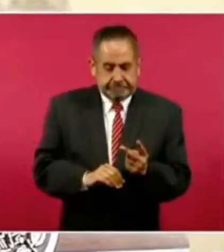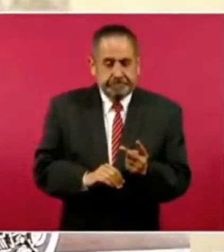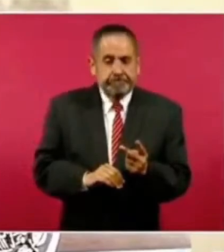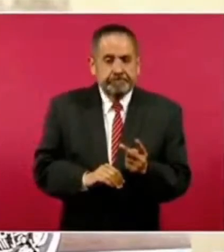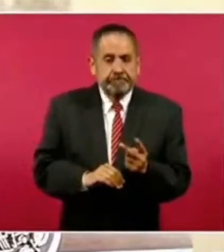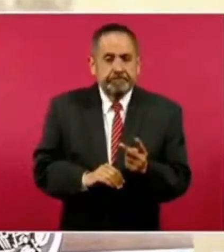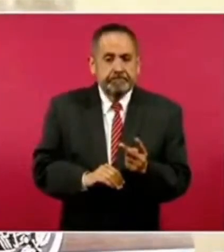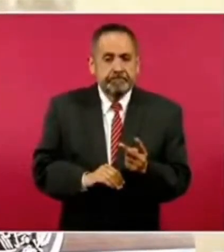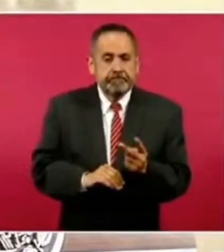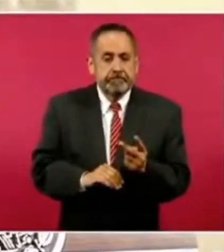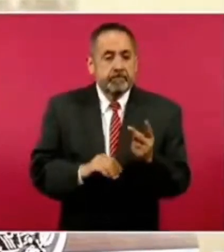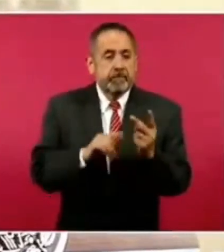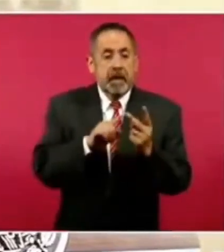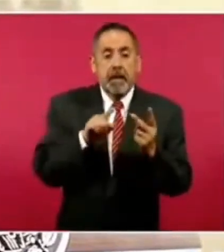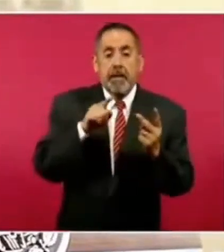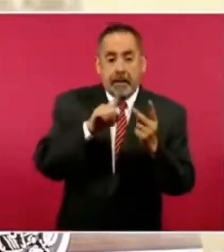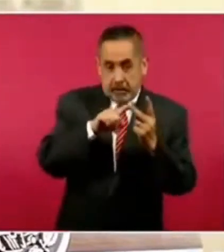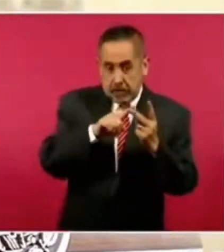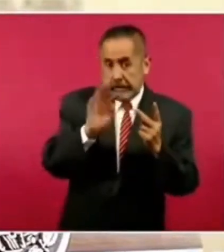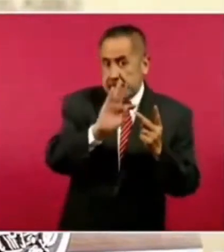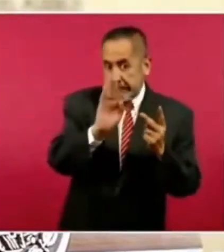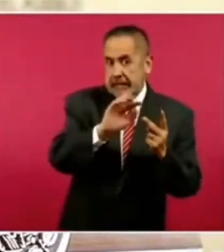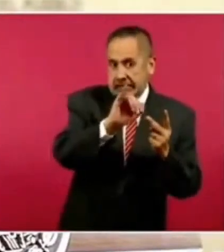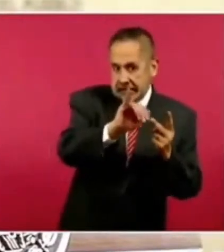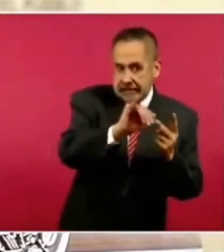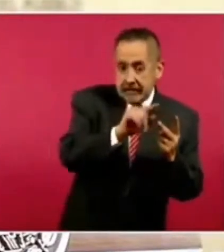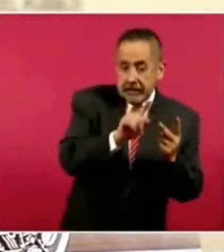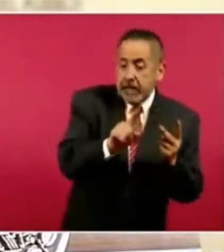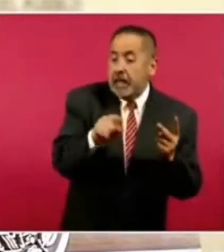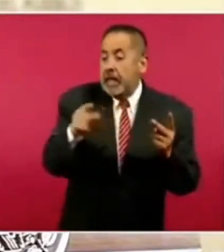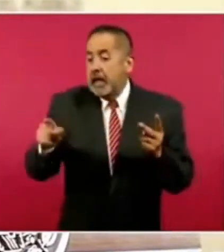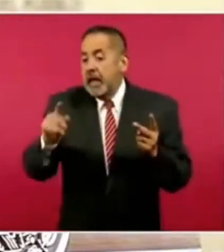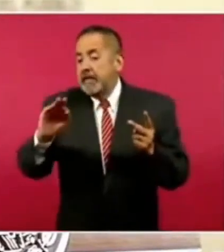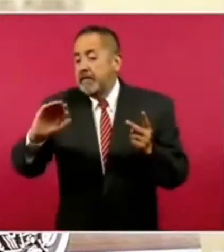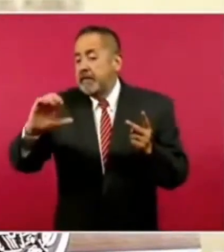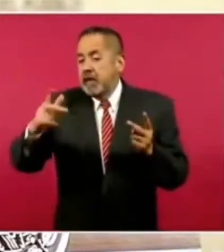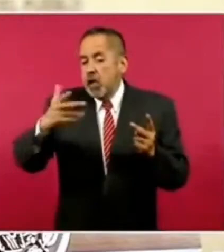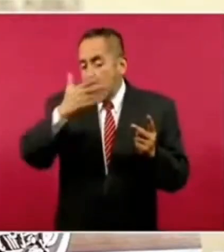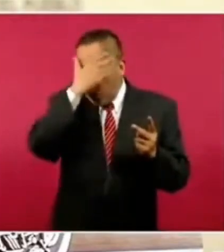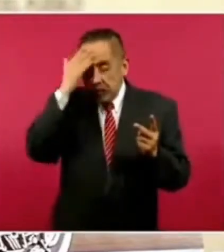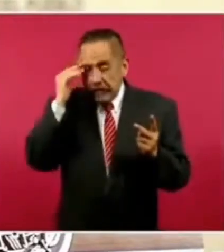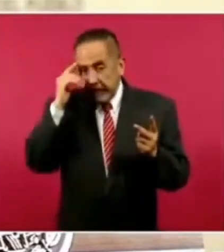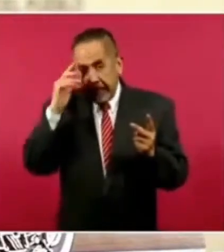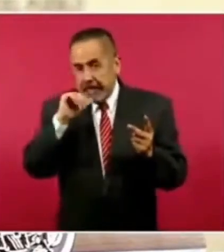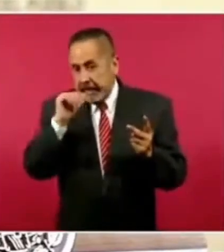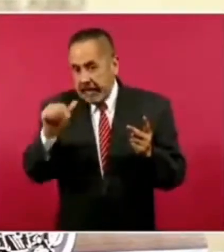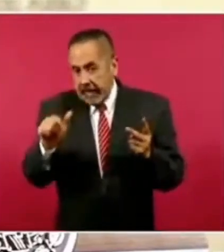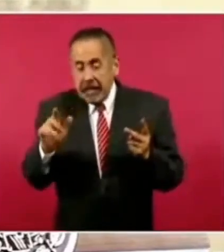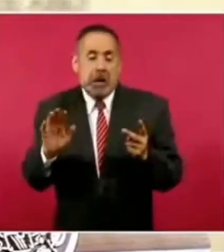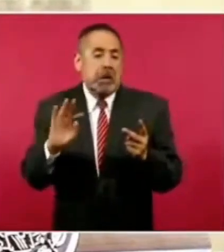Pero no lo sabía Calderón. Esa es la segunda hipótesis,